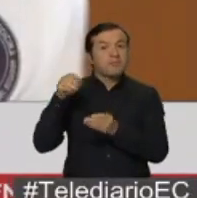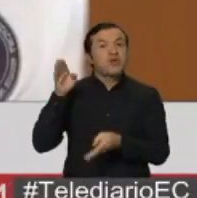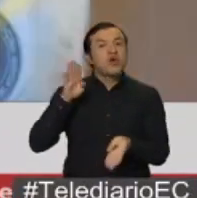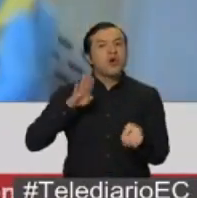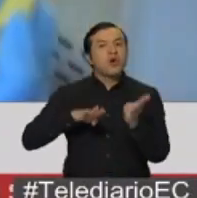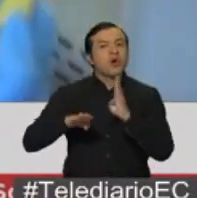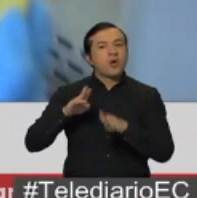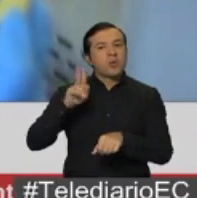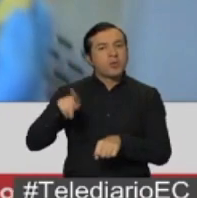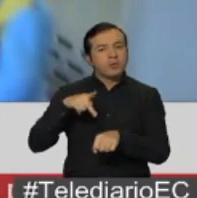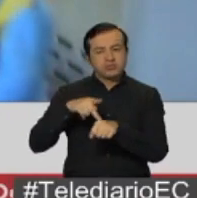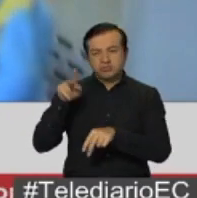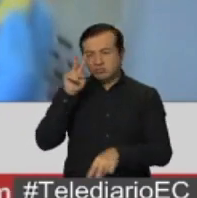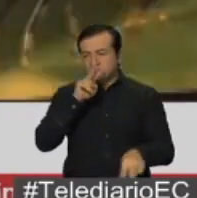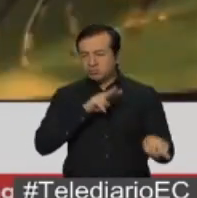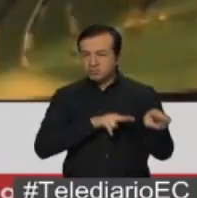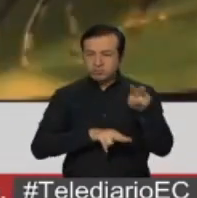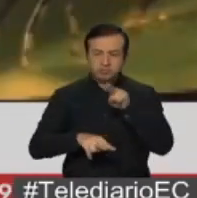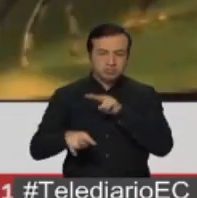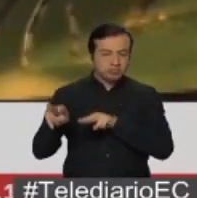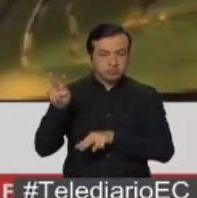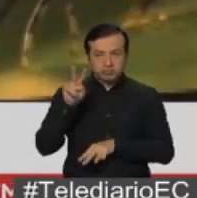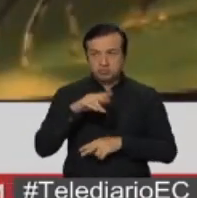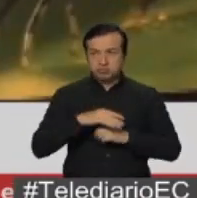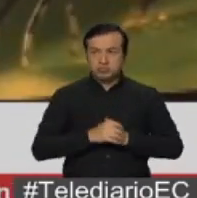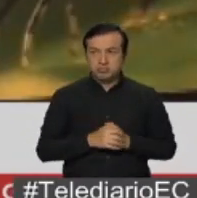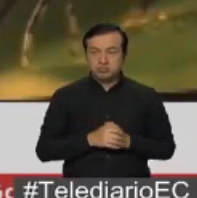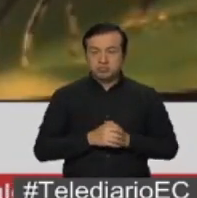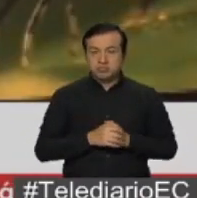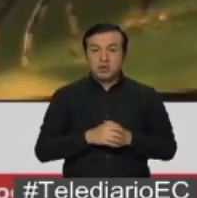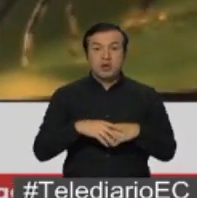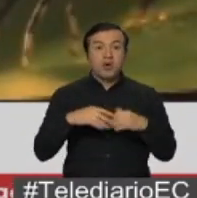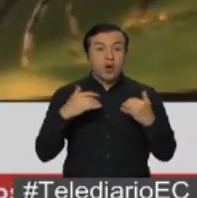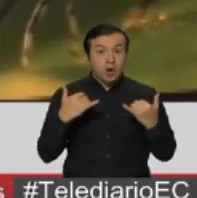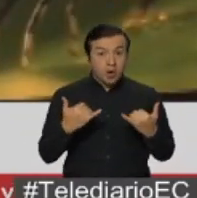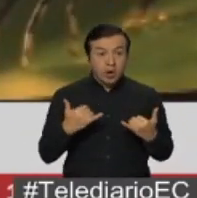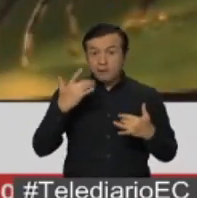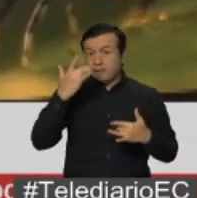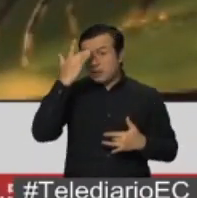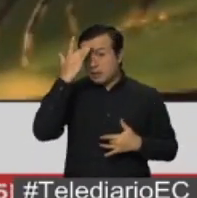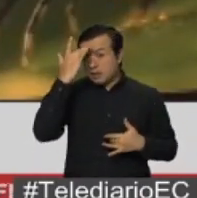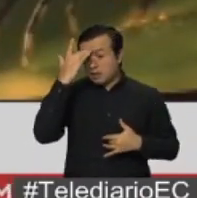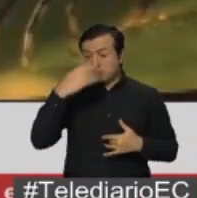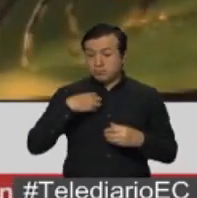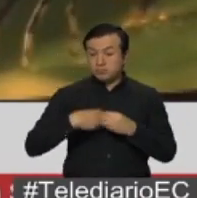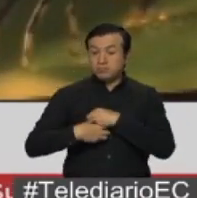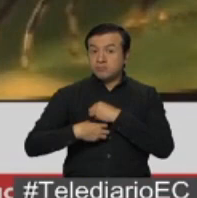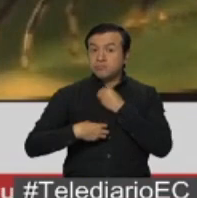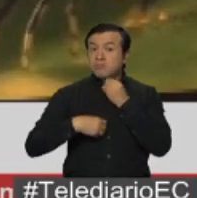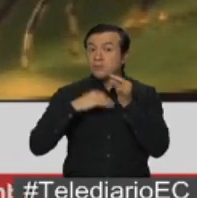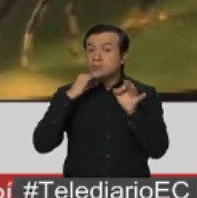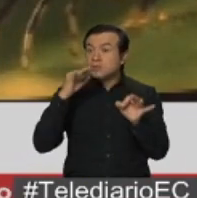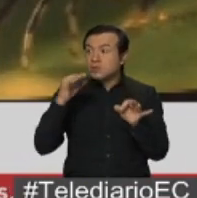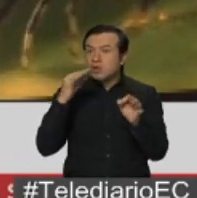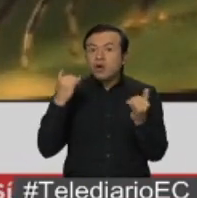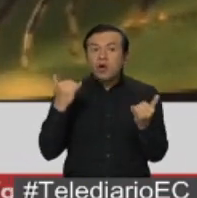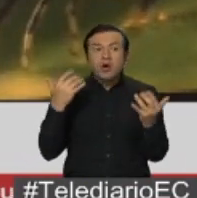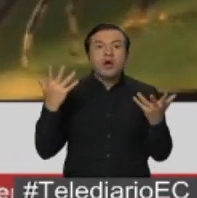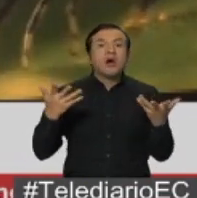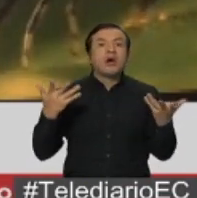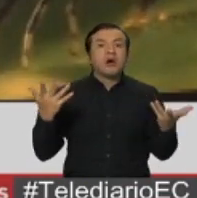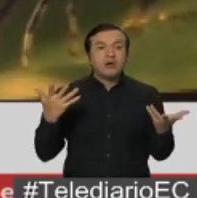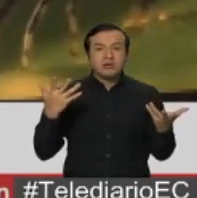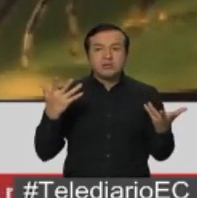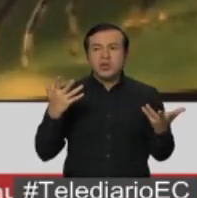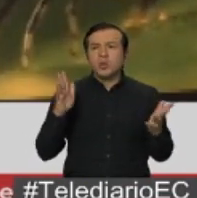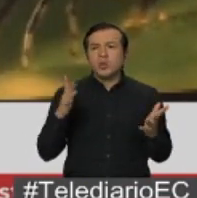inició estudios sobre el salt scope 2 la tragedia también son oportunidades para hacer investigación y para no para que en este